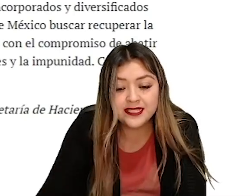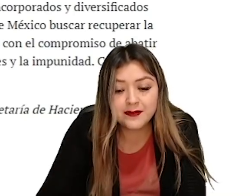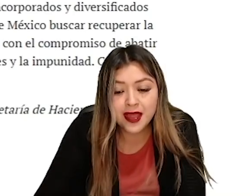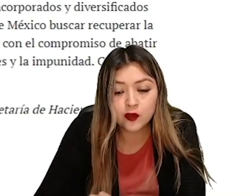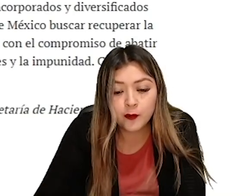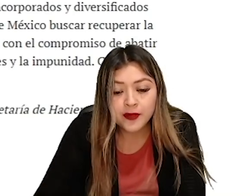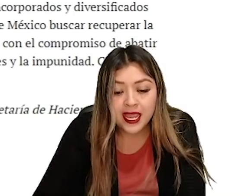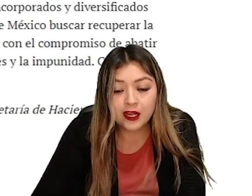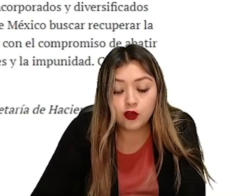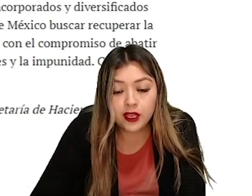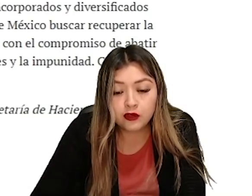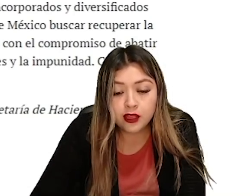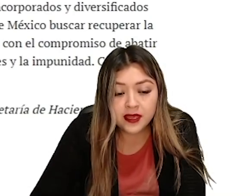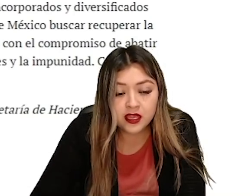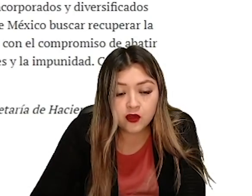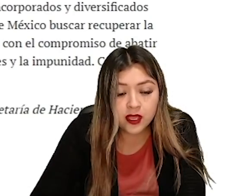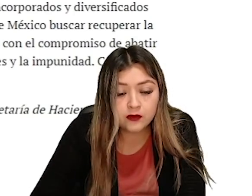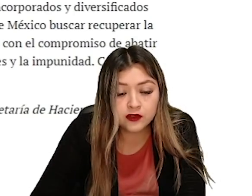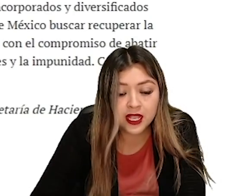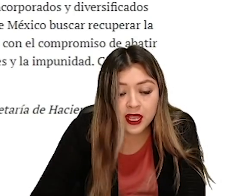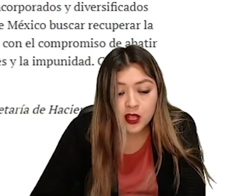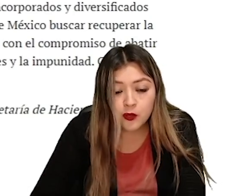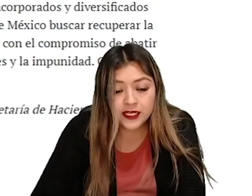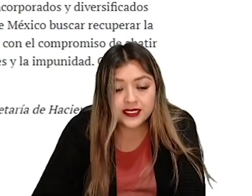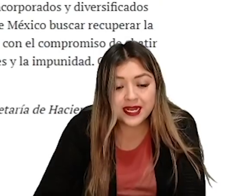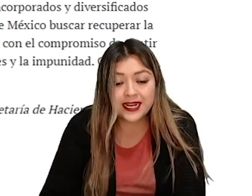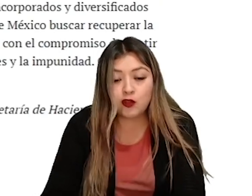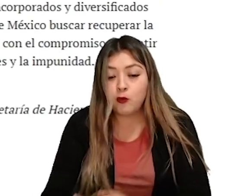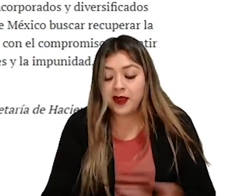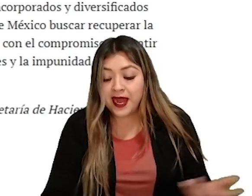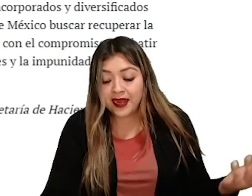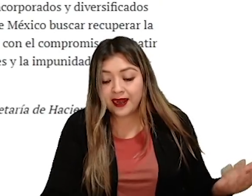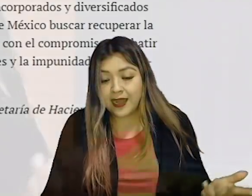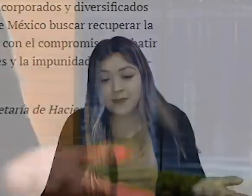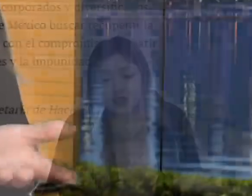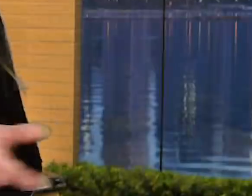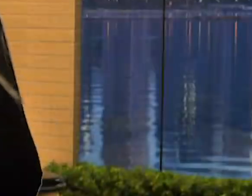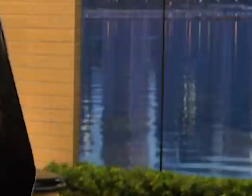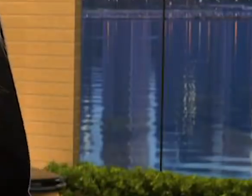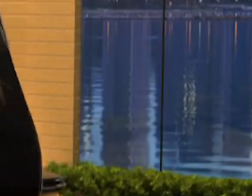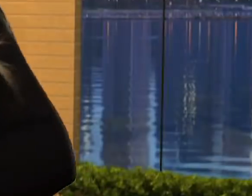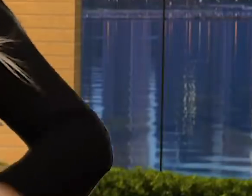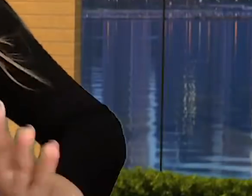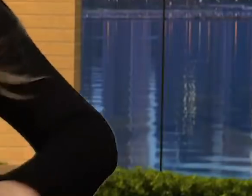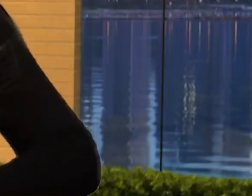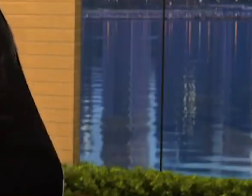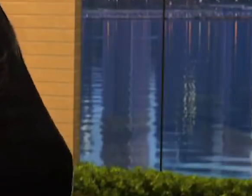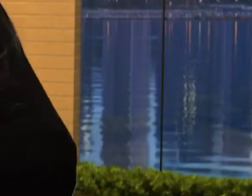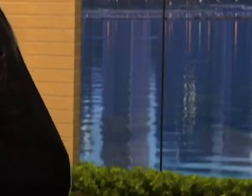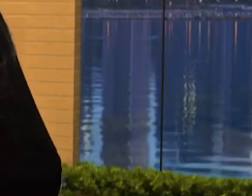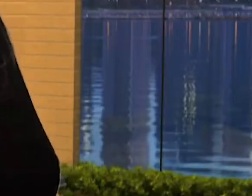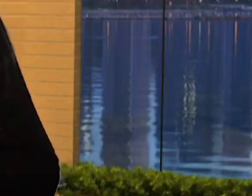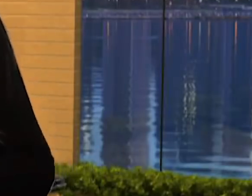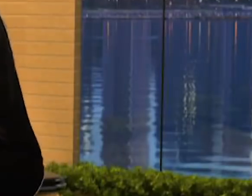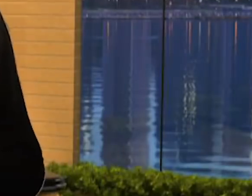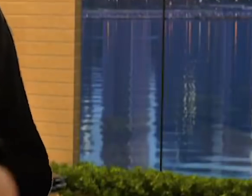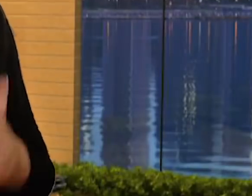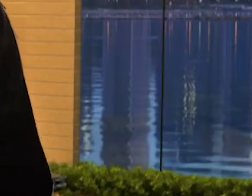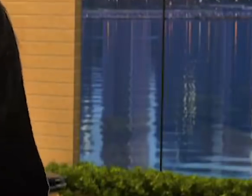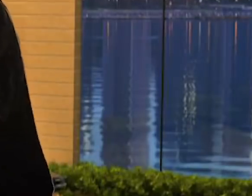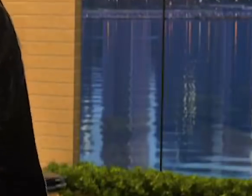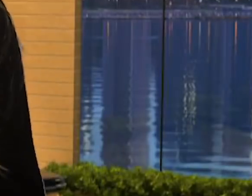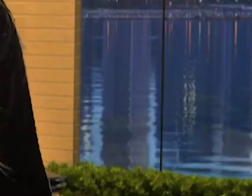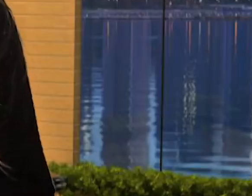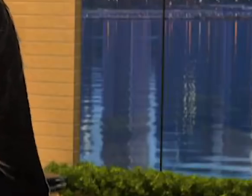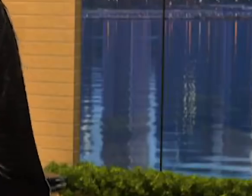En este marco, el gobierno de México, ¿qué busca? Pues recuperar la mayor cantidad posible de recursos para que